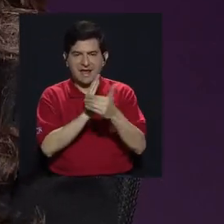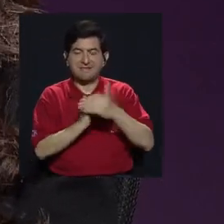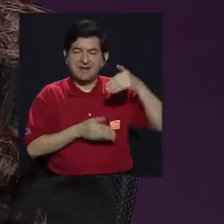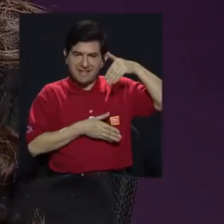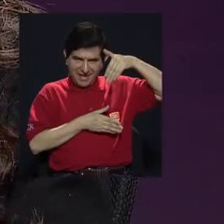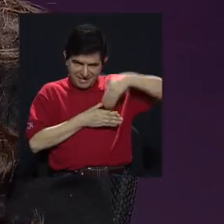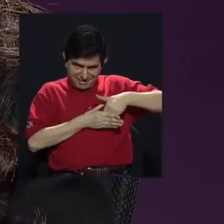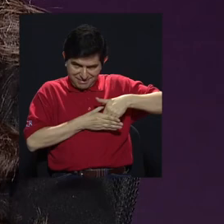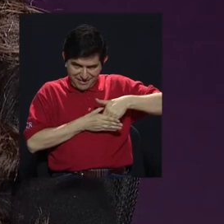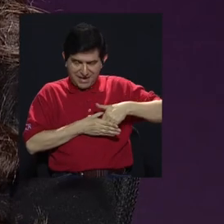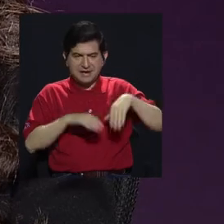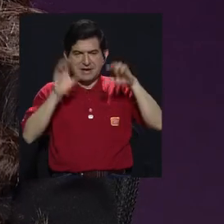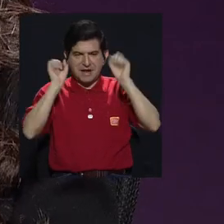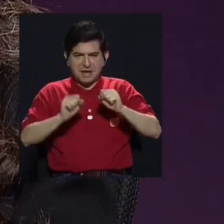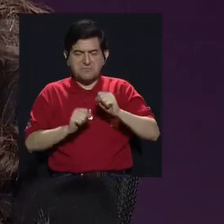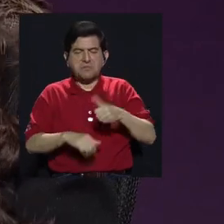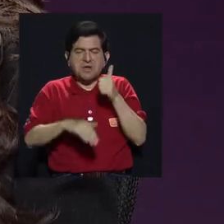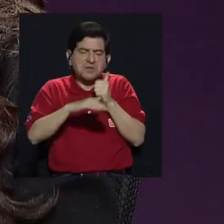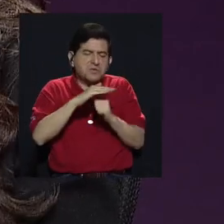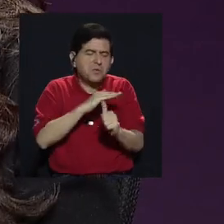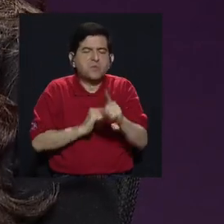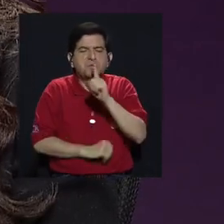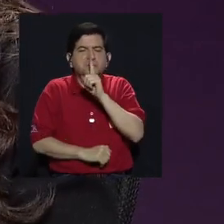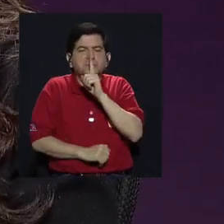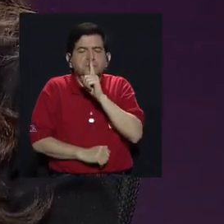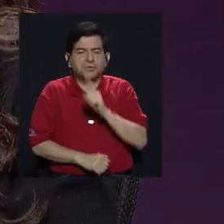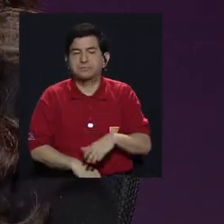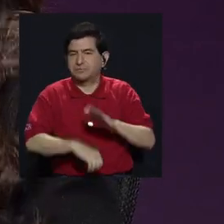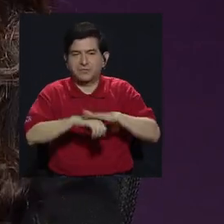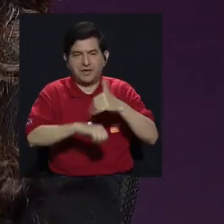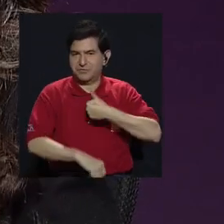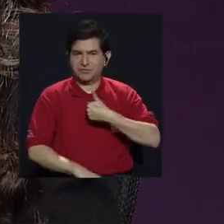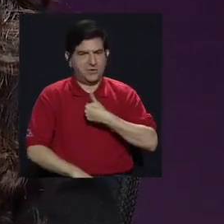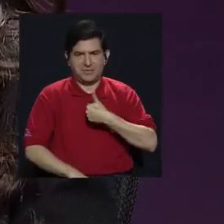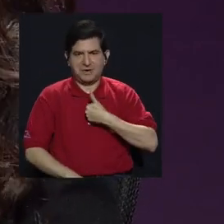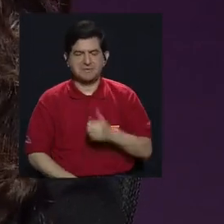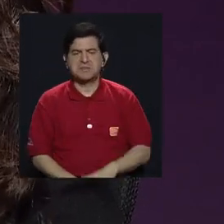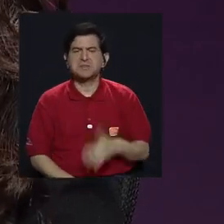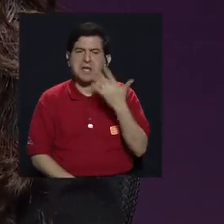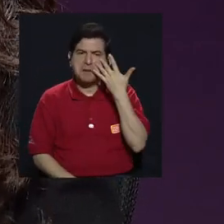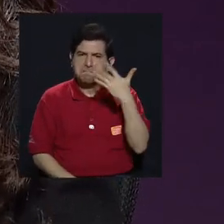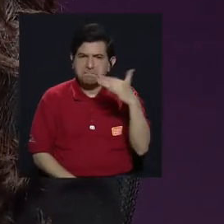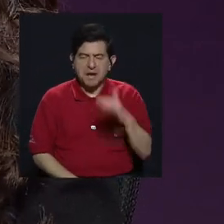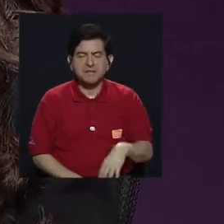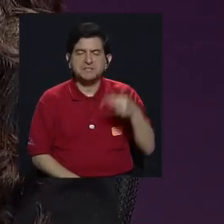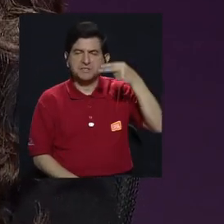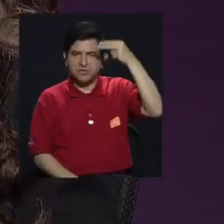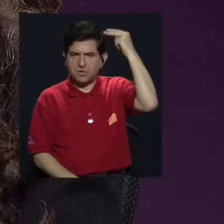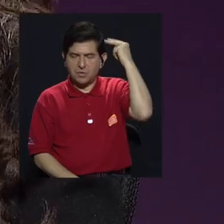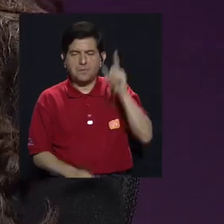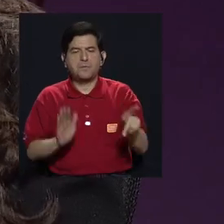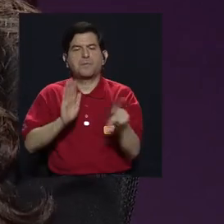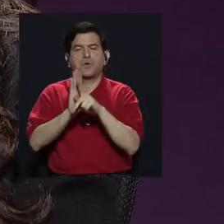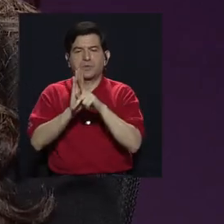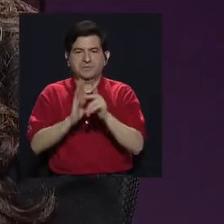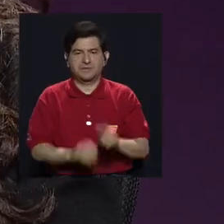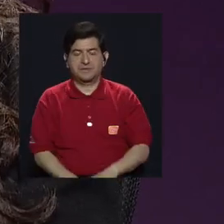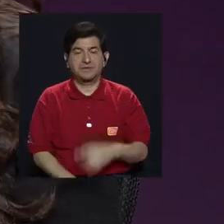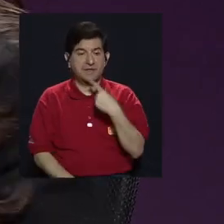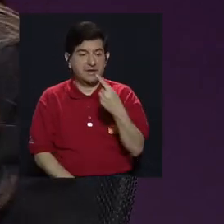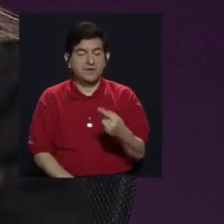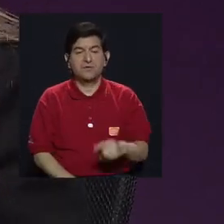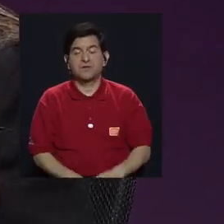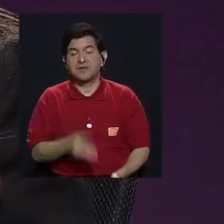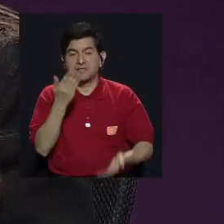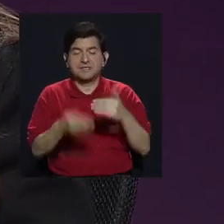capacidad interna, que se puede volver algo oculto, secreto, porque no te lo permitís. Es algo muy parecido a la homosexualidad prohibida, lo que